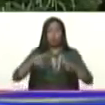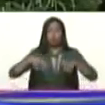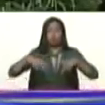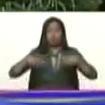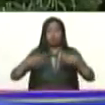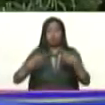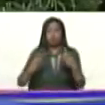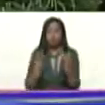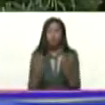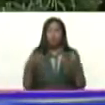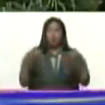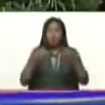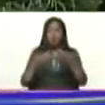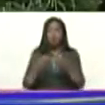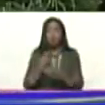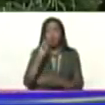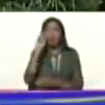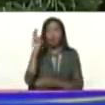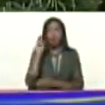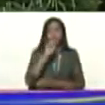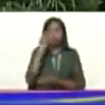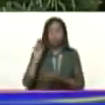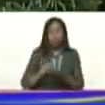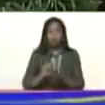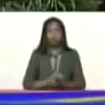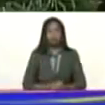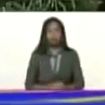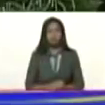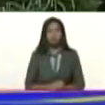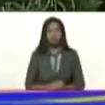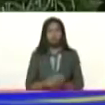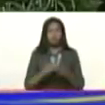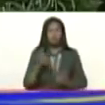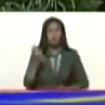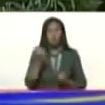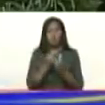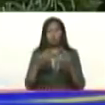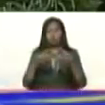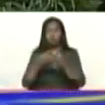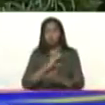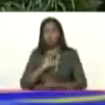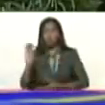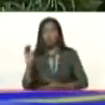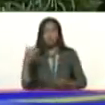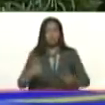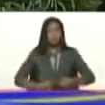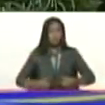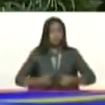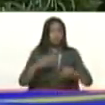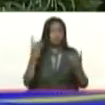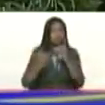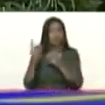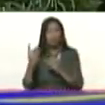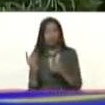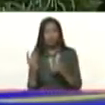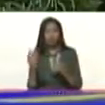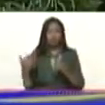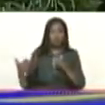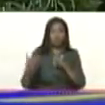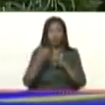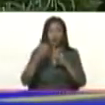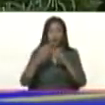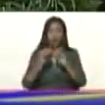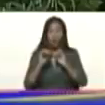reinstitucionalización del Parlamento Nacional. Todo el apoyo al Bloque de la Patria y a este esfuerzo de diálogo que tiene impactos